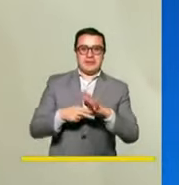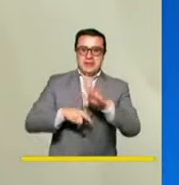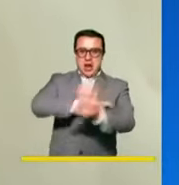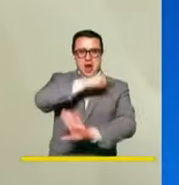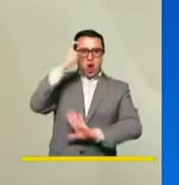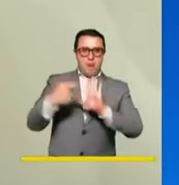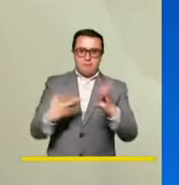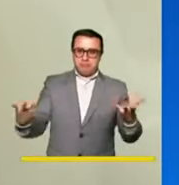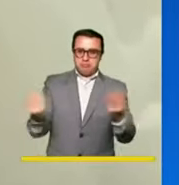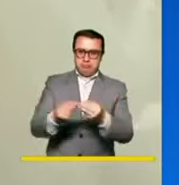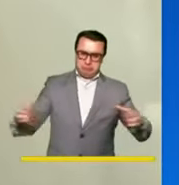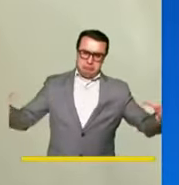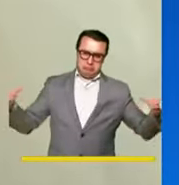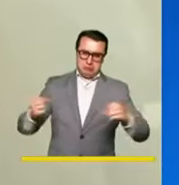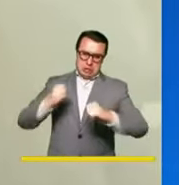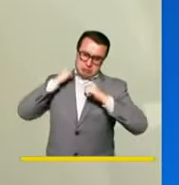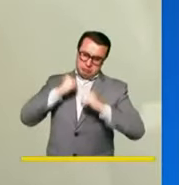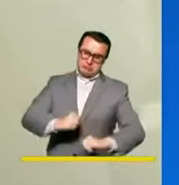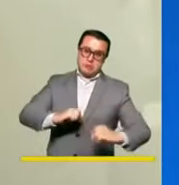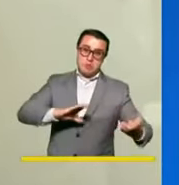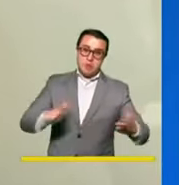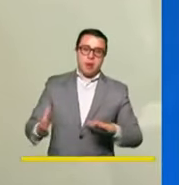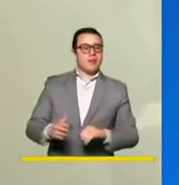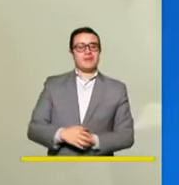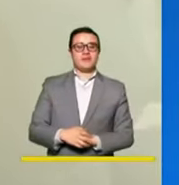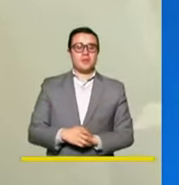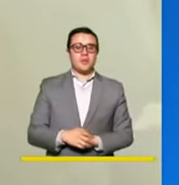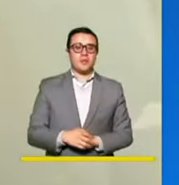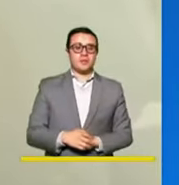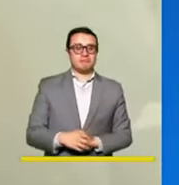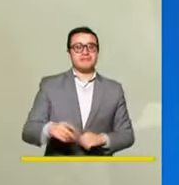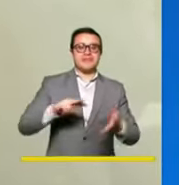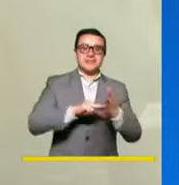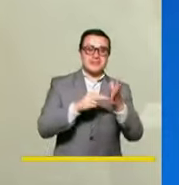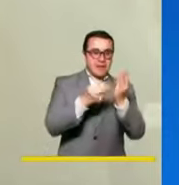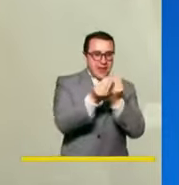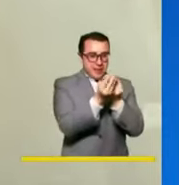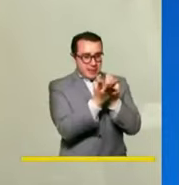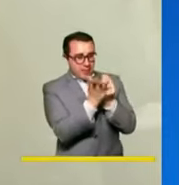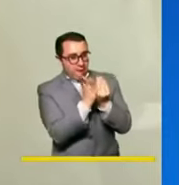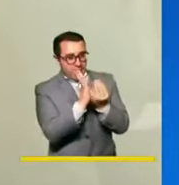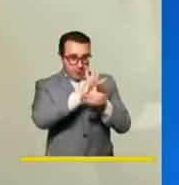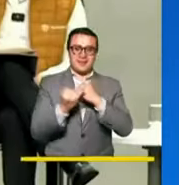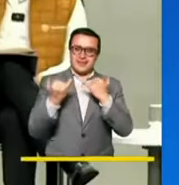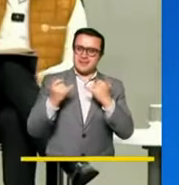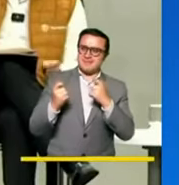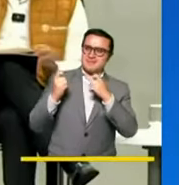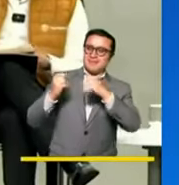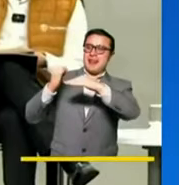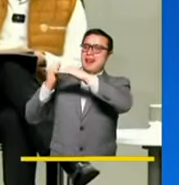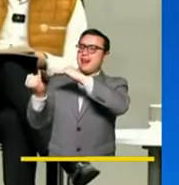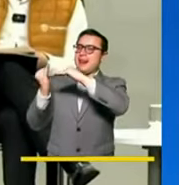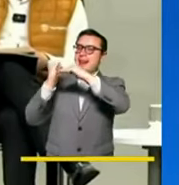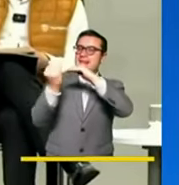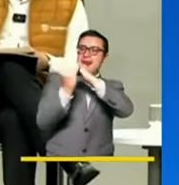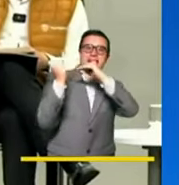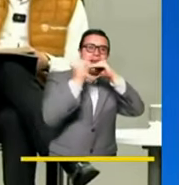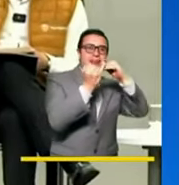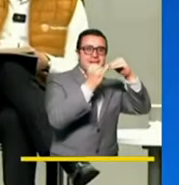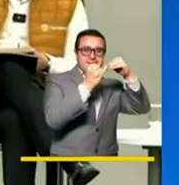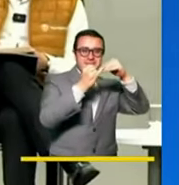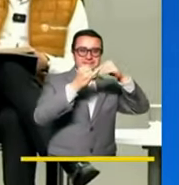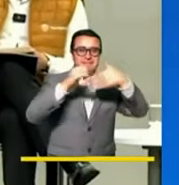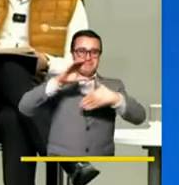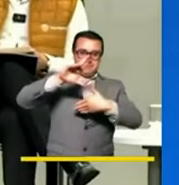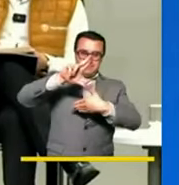donde tiene que cumplir con una serie de pasos importantes y también dejen el discurso entre ver que si eso no